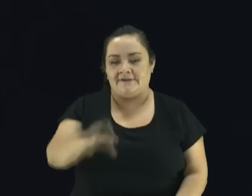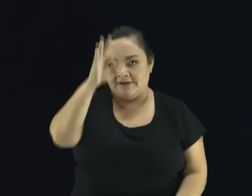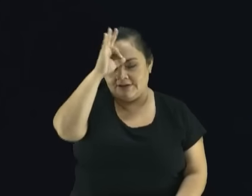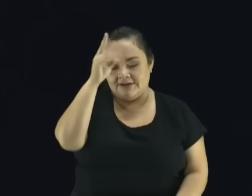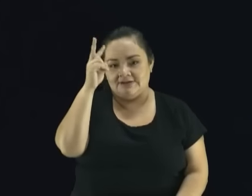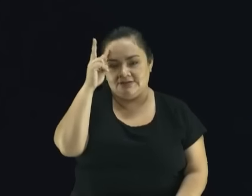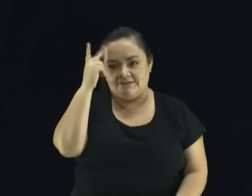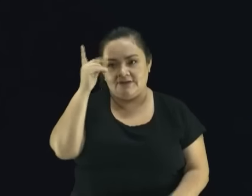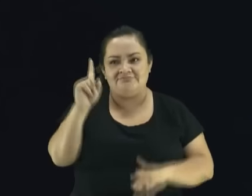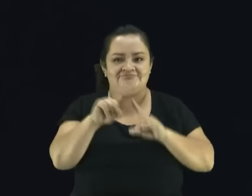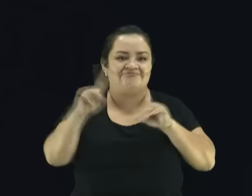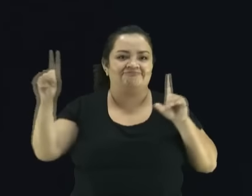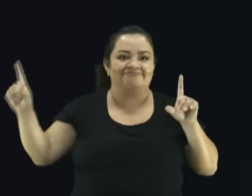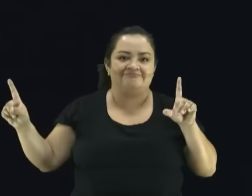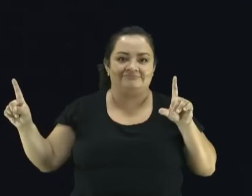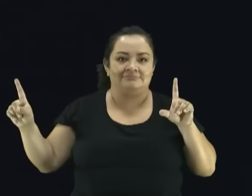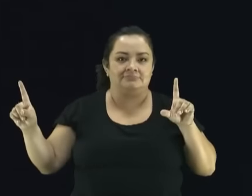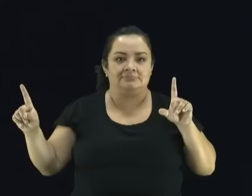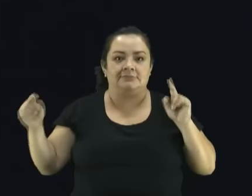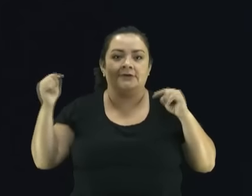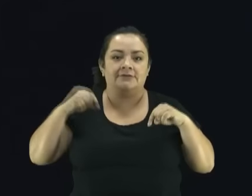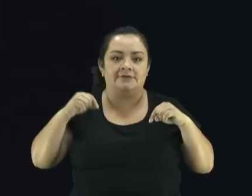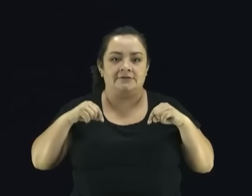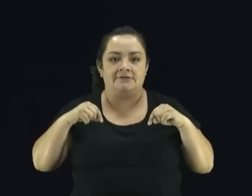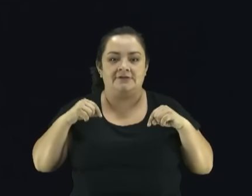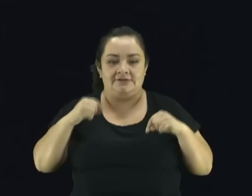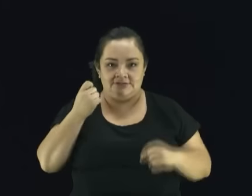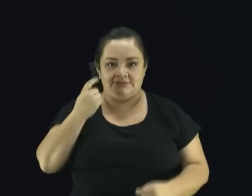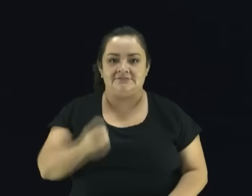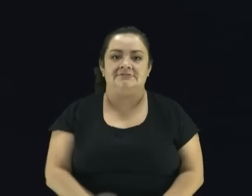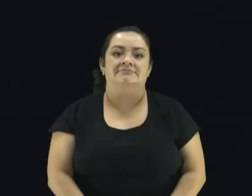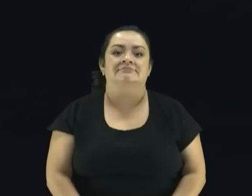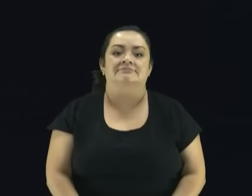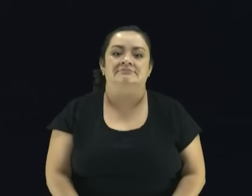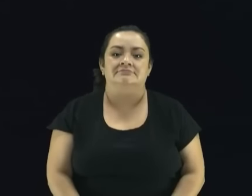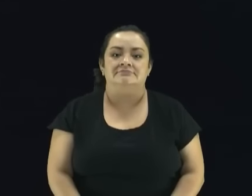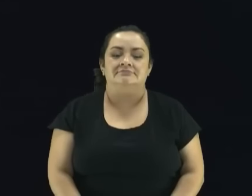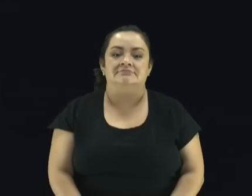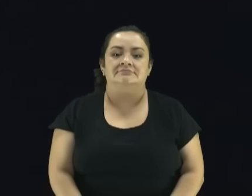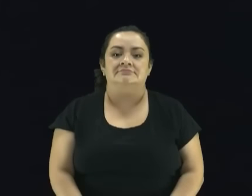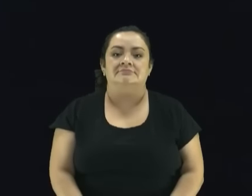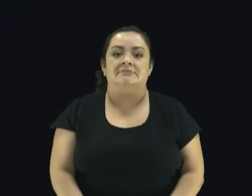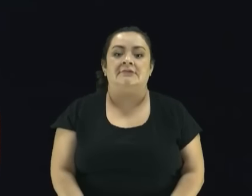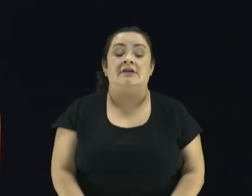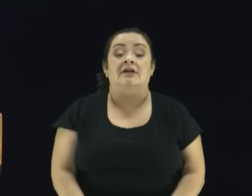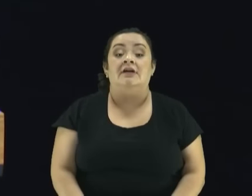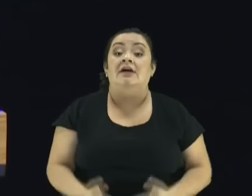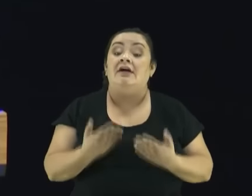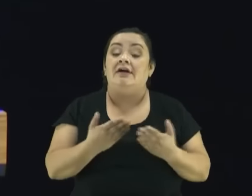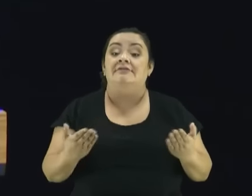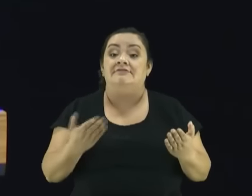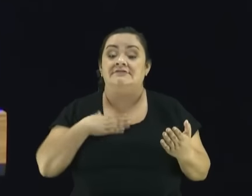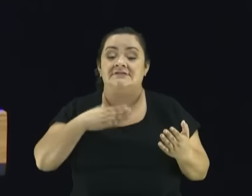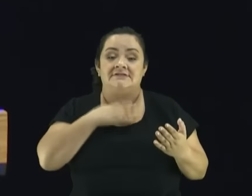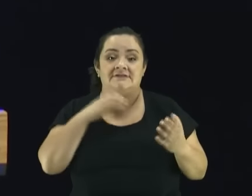distancia a partir de hoy para el que entiende entiende hay favores en la vida que no se pueden